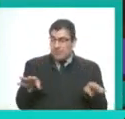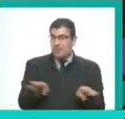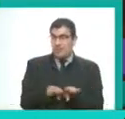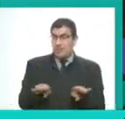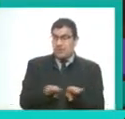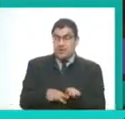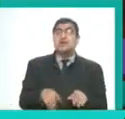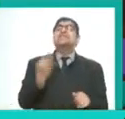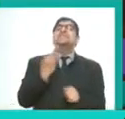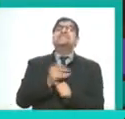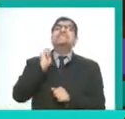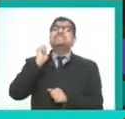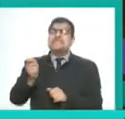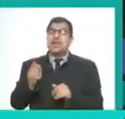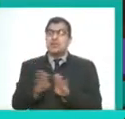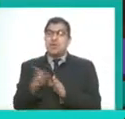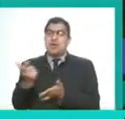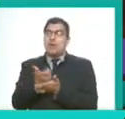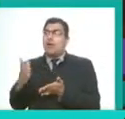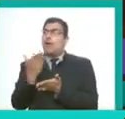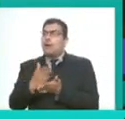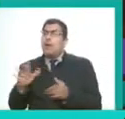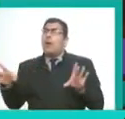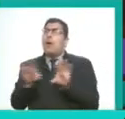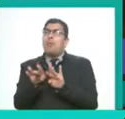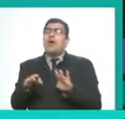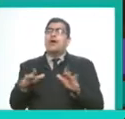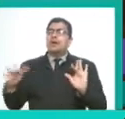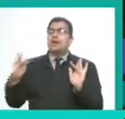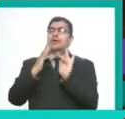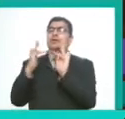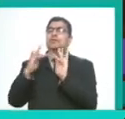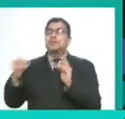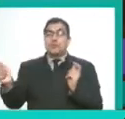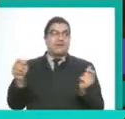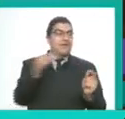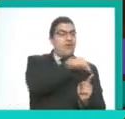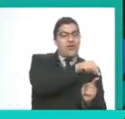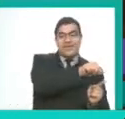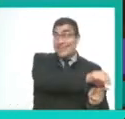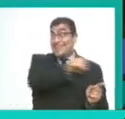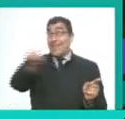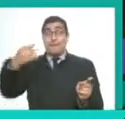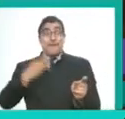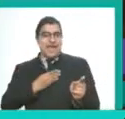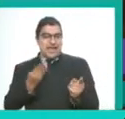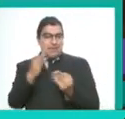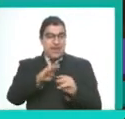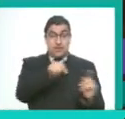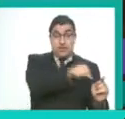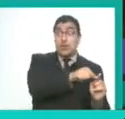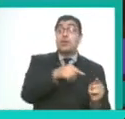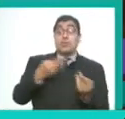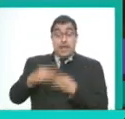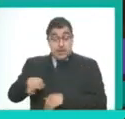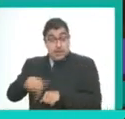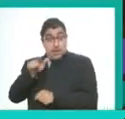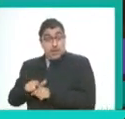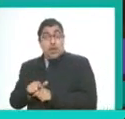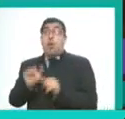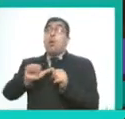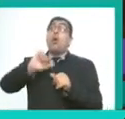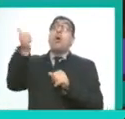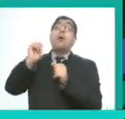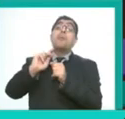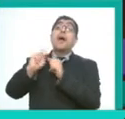el financiamiento se realiza a través de una red intermediarios financieros bancarios y no bancos nacionales y en el